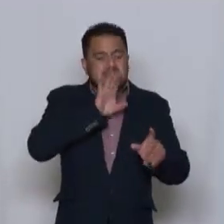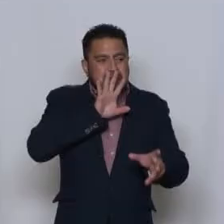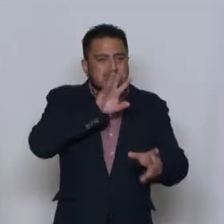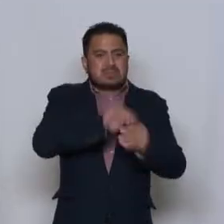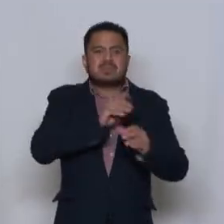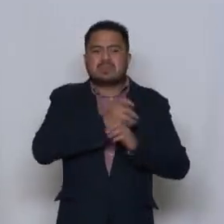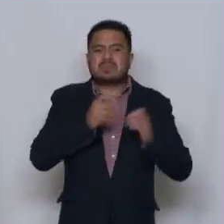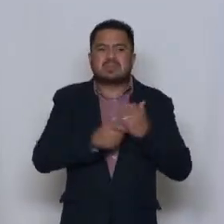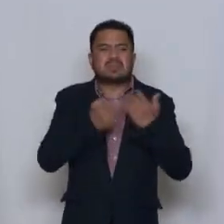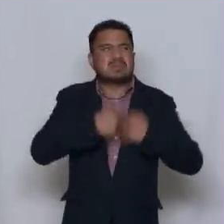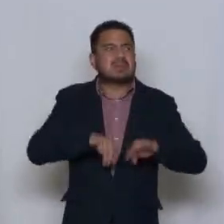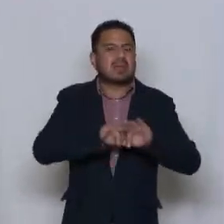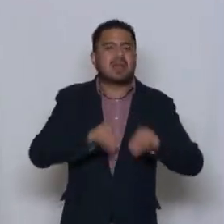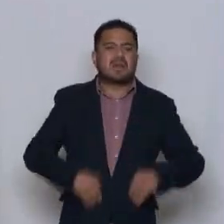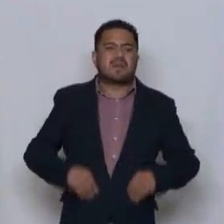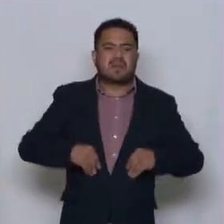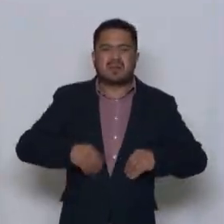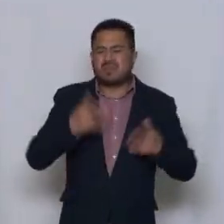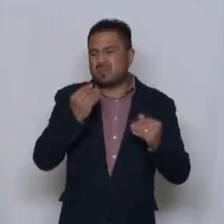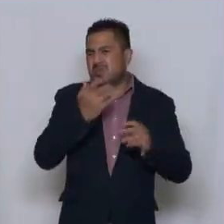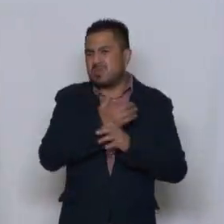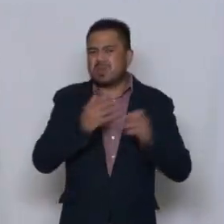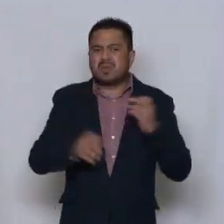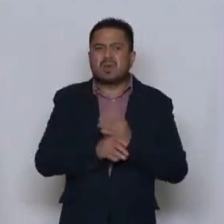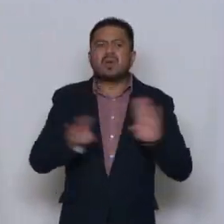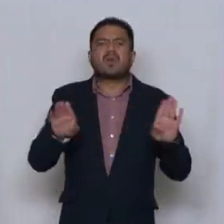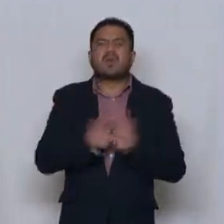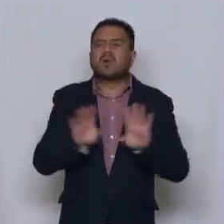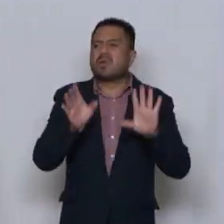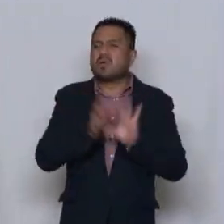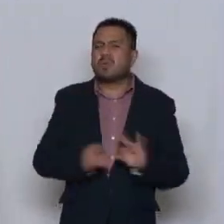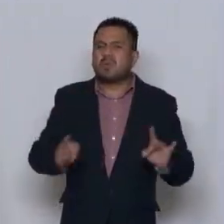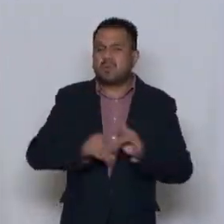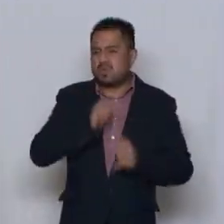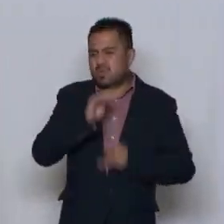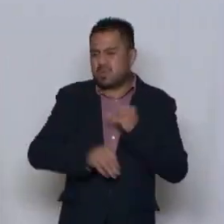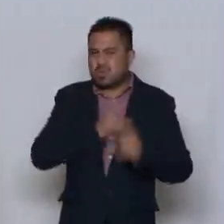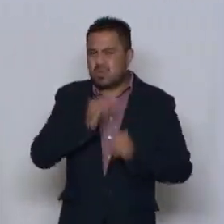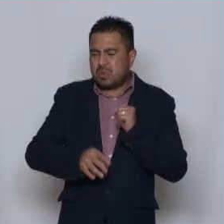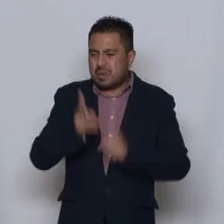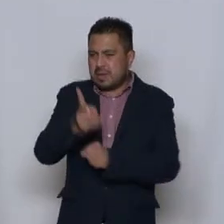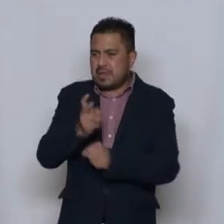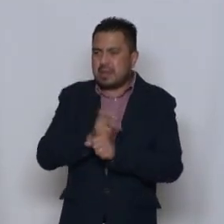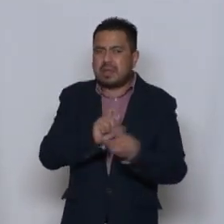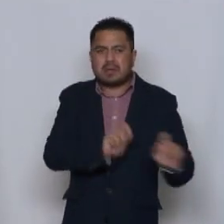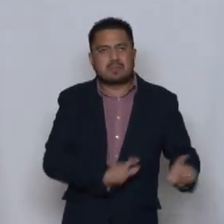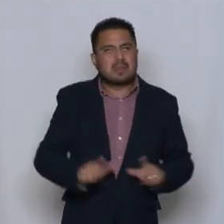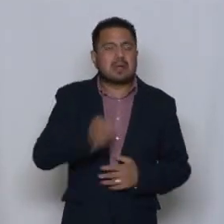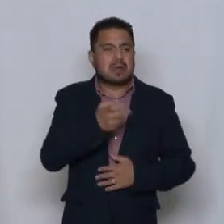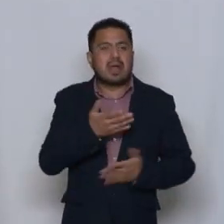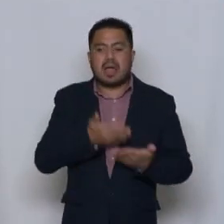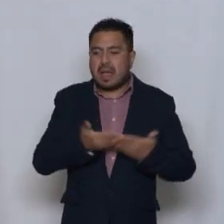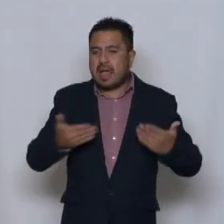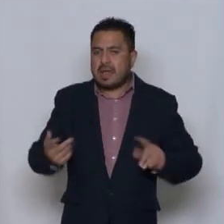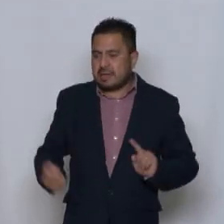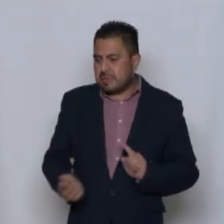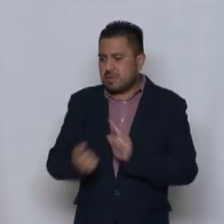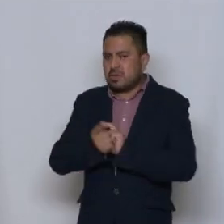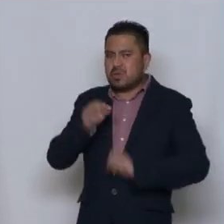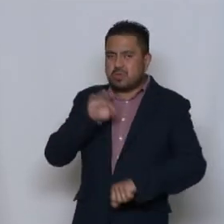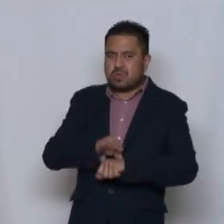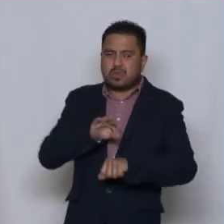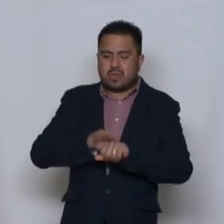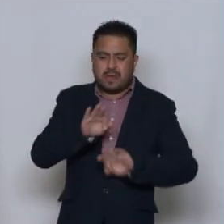tan importantes en la vida de muchas especies, como nos cuenta nuestro último invitado de este capítulo. Estamos ahora con el doctor